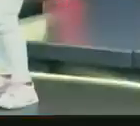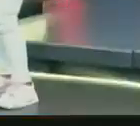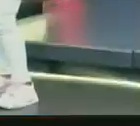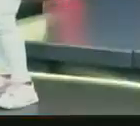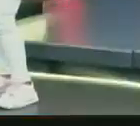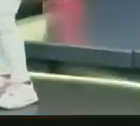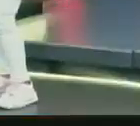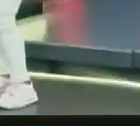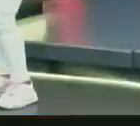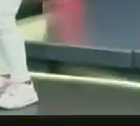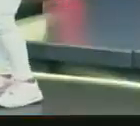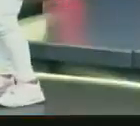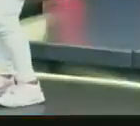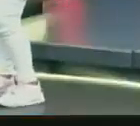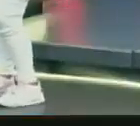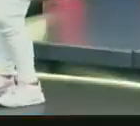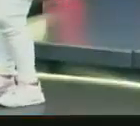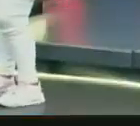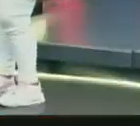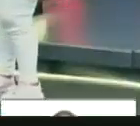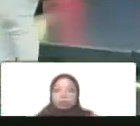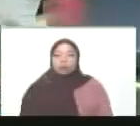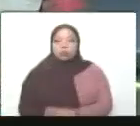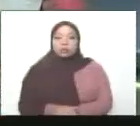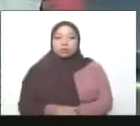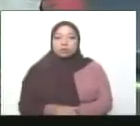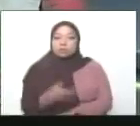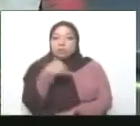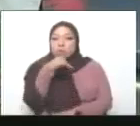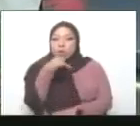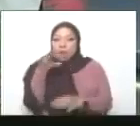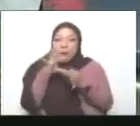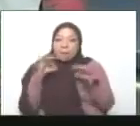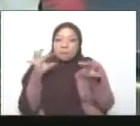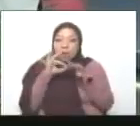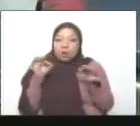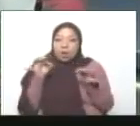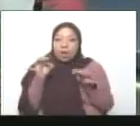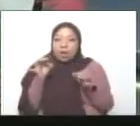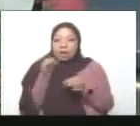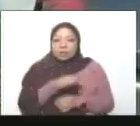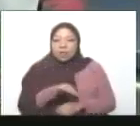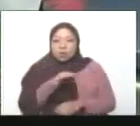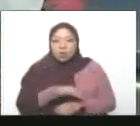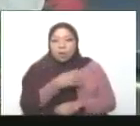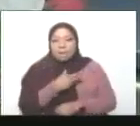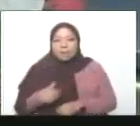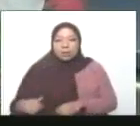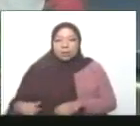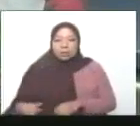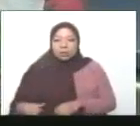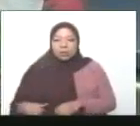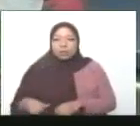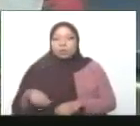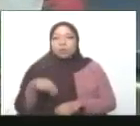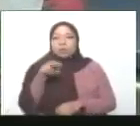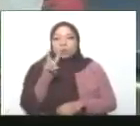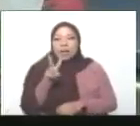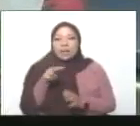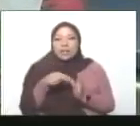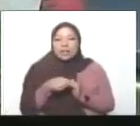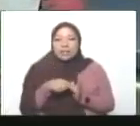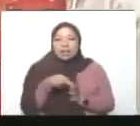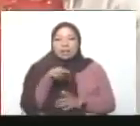Ahí está, Aleida. ¿Qué tal? ¿Qué me cuenta? Presidente, nos hicieron entrega de los 2.405